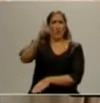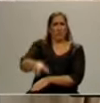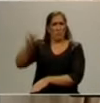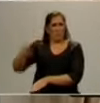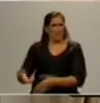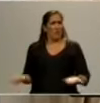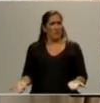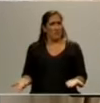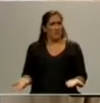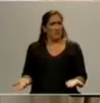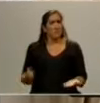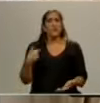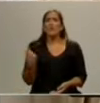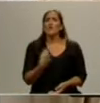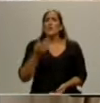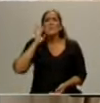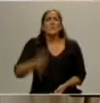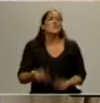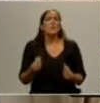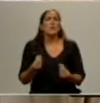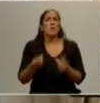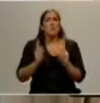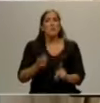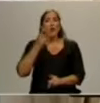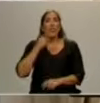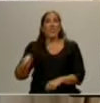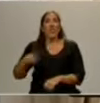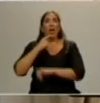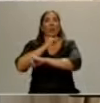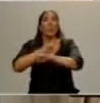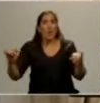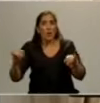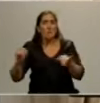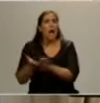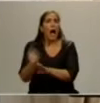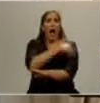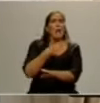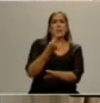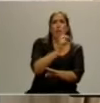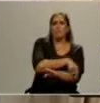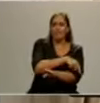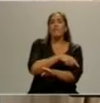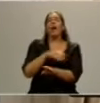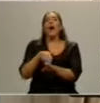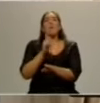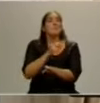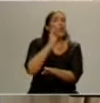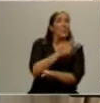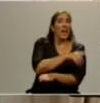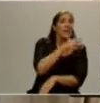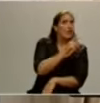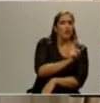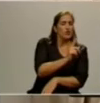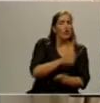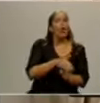esto recién lo conocimos el día que se conoció la denuncia, no se conoció el día 14 y